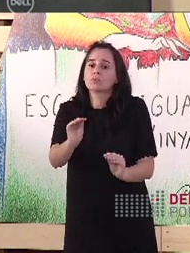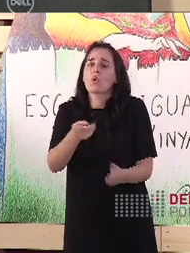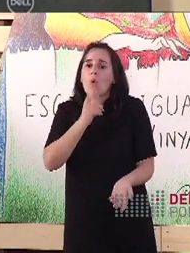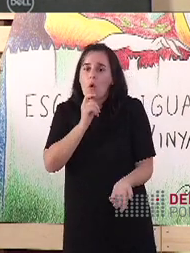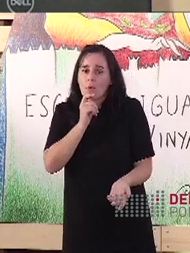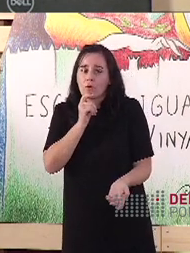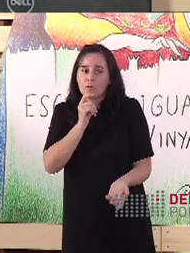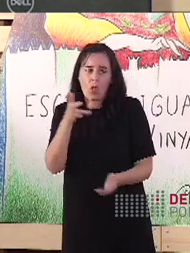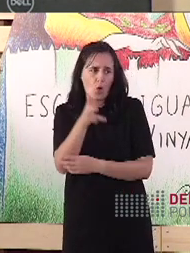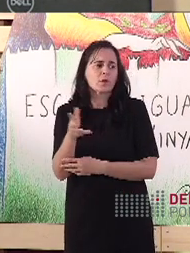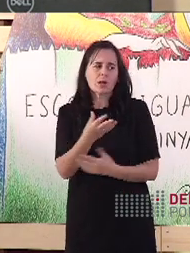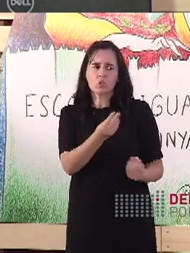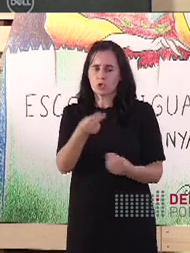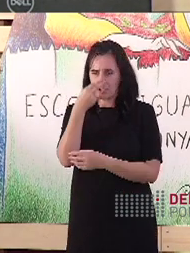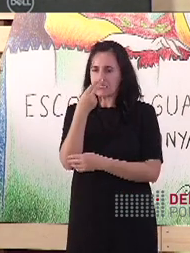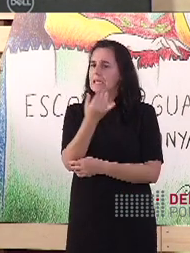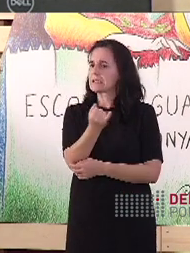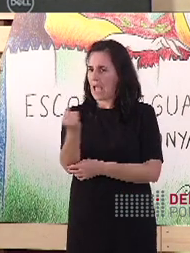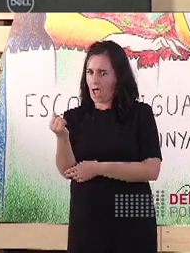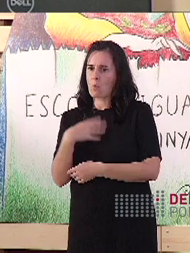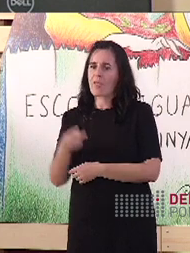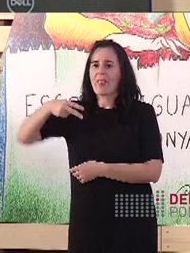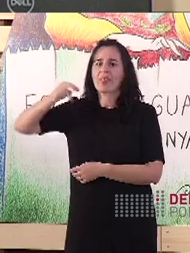interesantes, algunos los tenéis en Netflix que podéis verlo, como